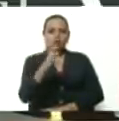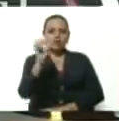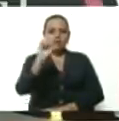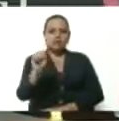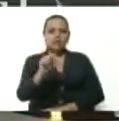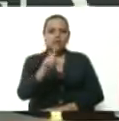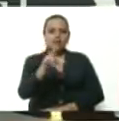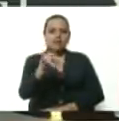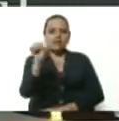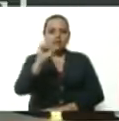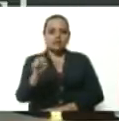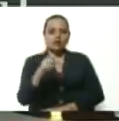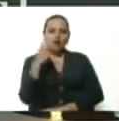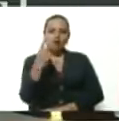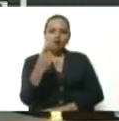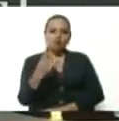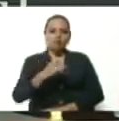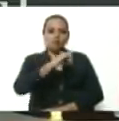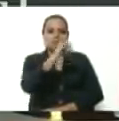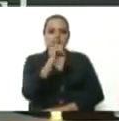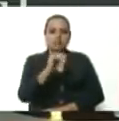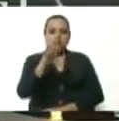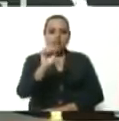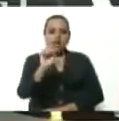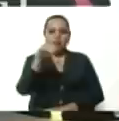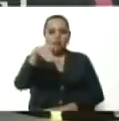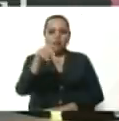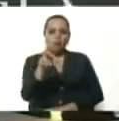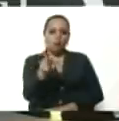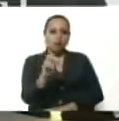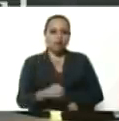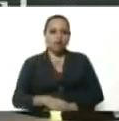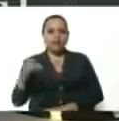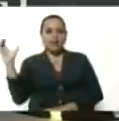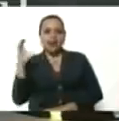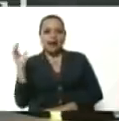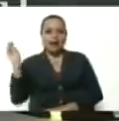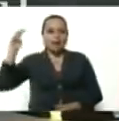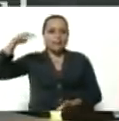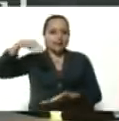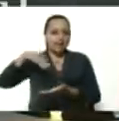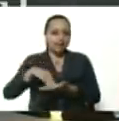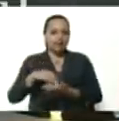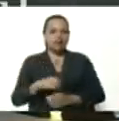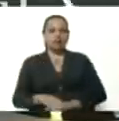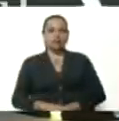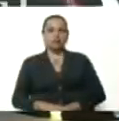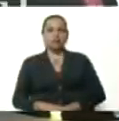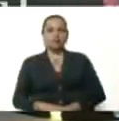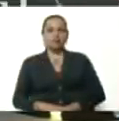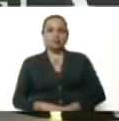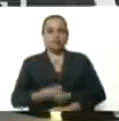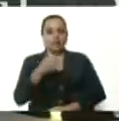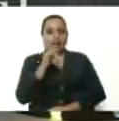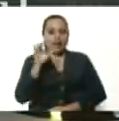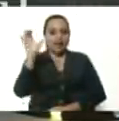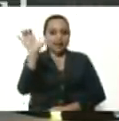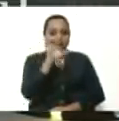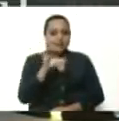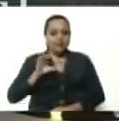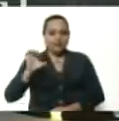en Zamora. Bueno, la región capital estamos viendo Caracas, Miranda. Por eso son estados